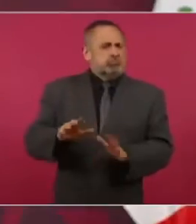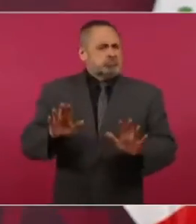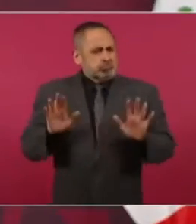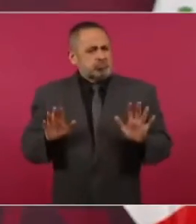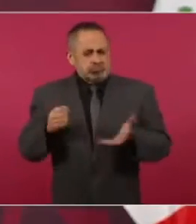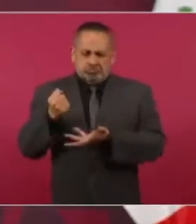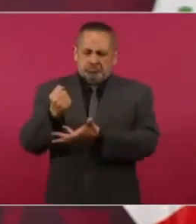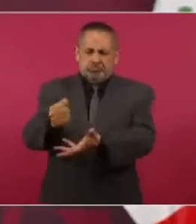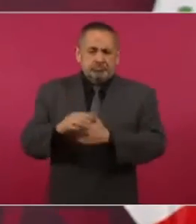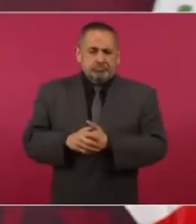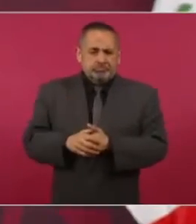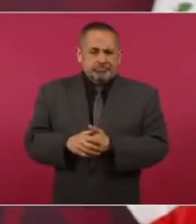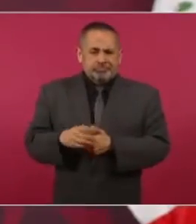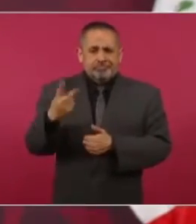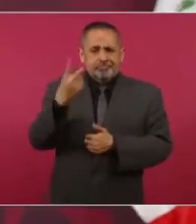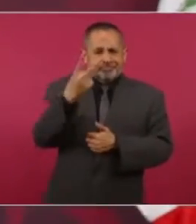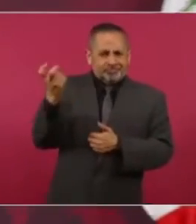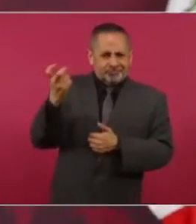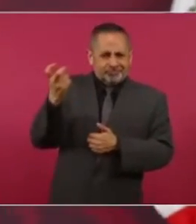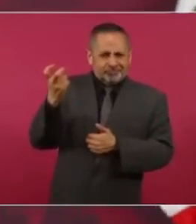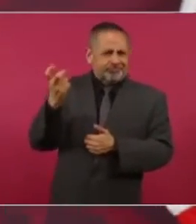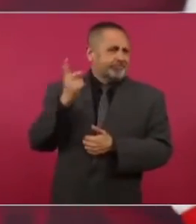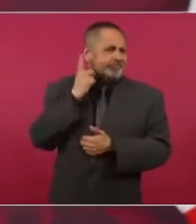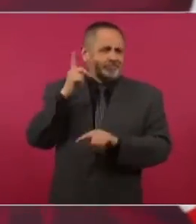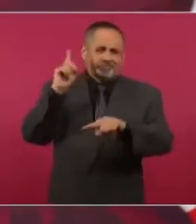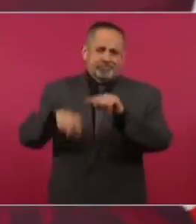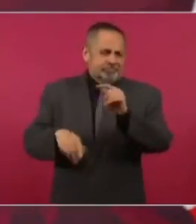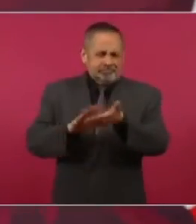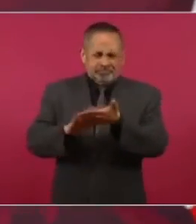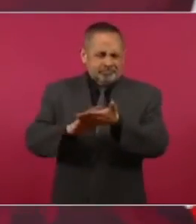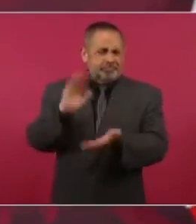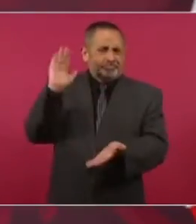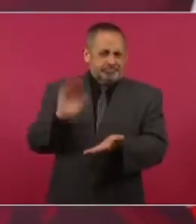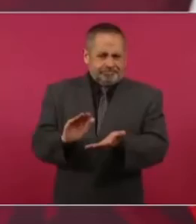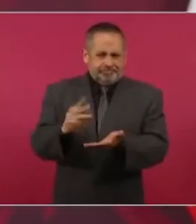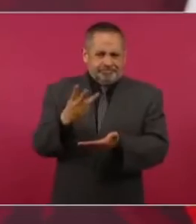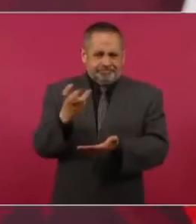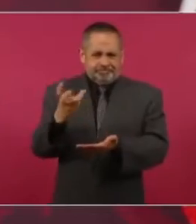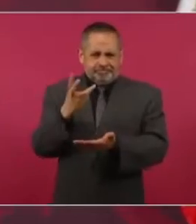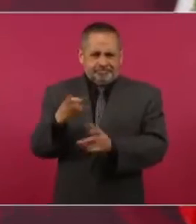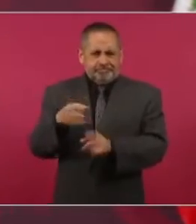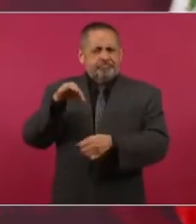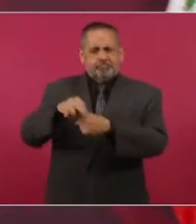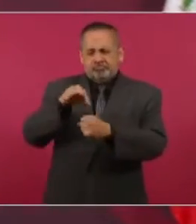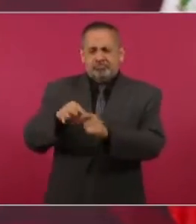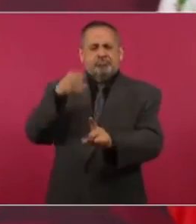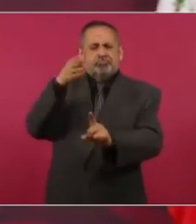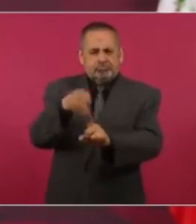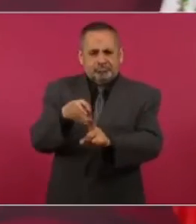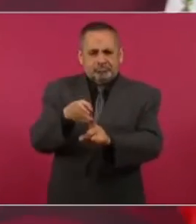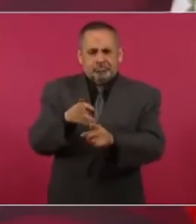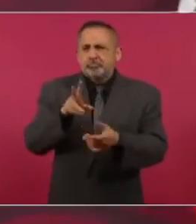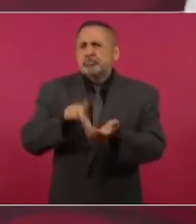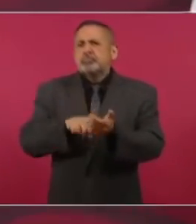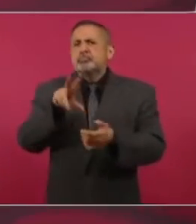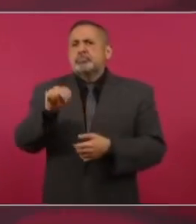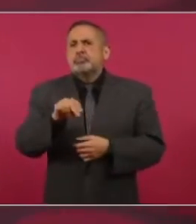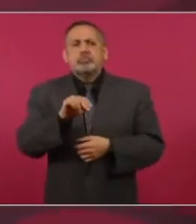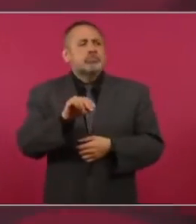que se eliminaran todos los pluris y que la elección